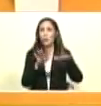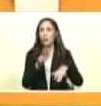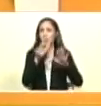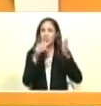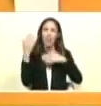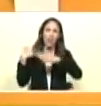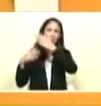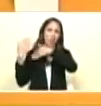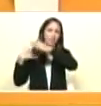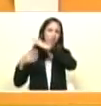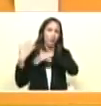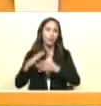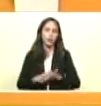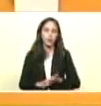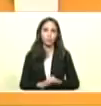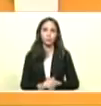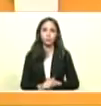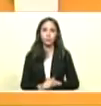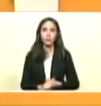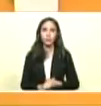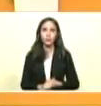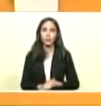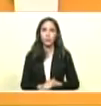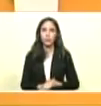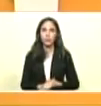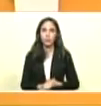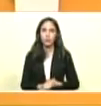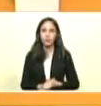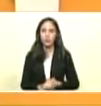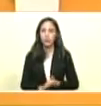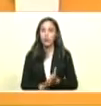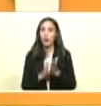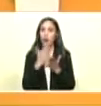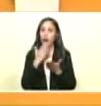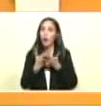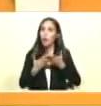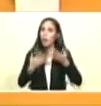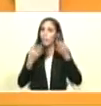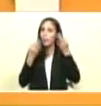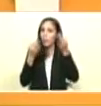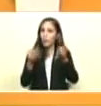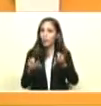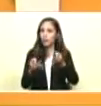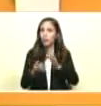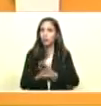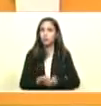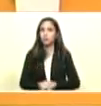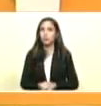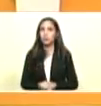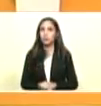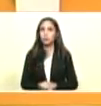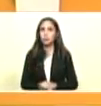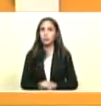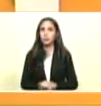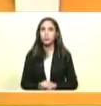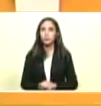Bueno, compañero, y las cajas de ahorro hicieron una propuesta, me respondieron a la propuesta que públicamente yo le